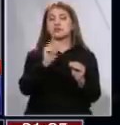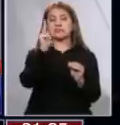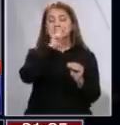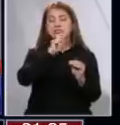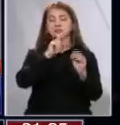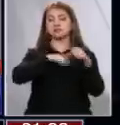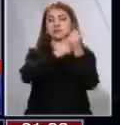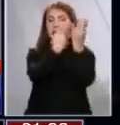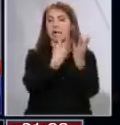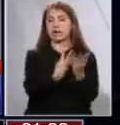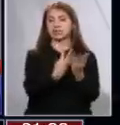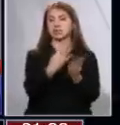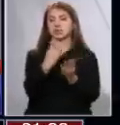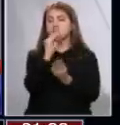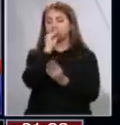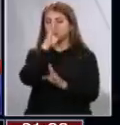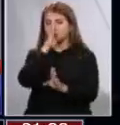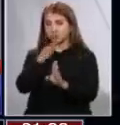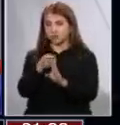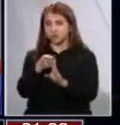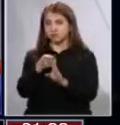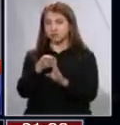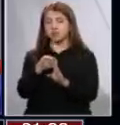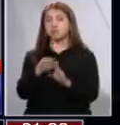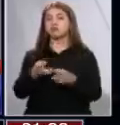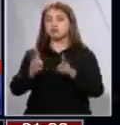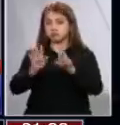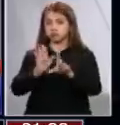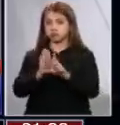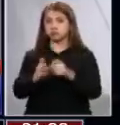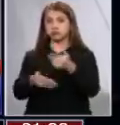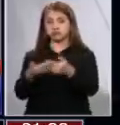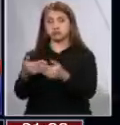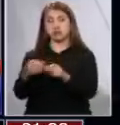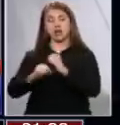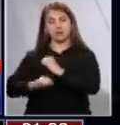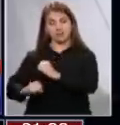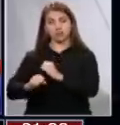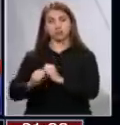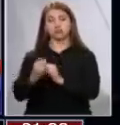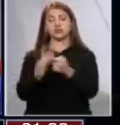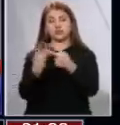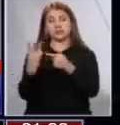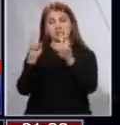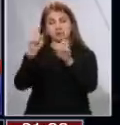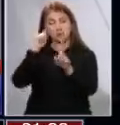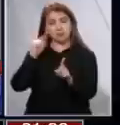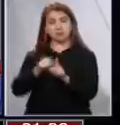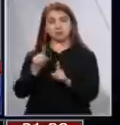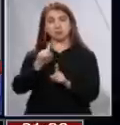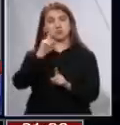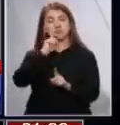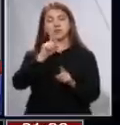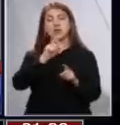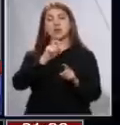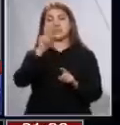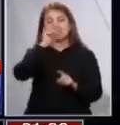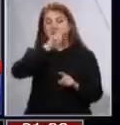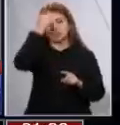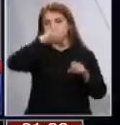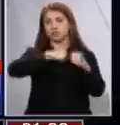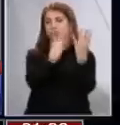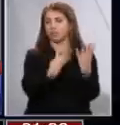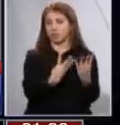el aborto y no hablamos derechamente que estamos legalizando el aborto en estos tres casos específicos? Porque no es solo quitarle la pena, es